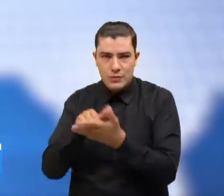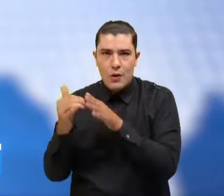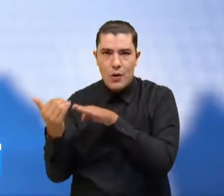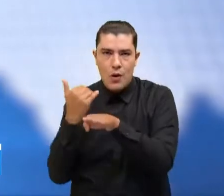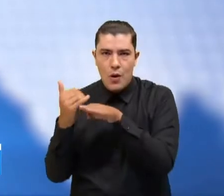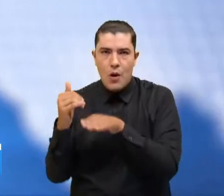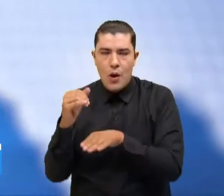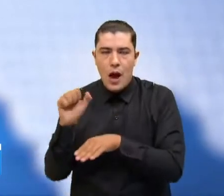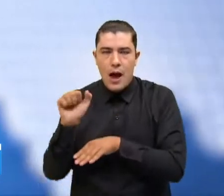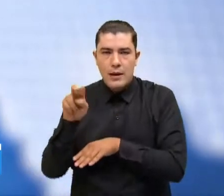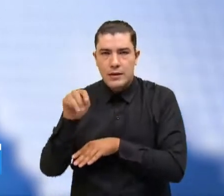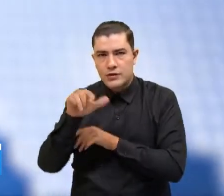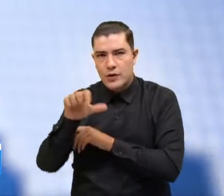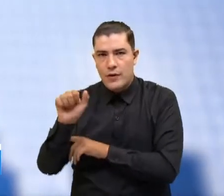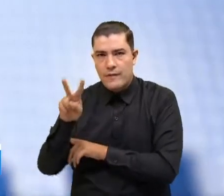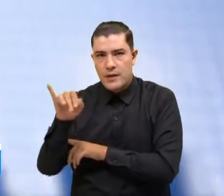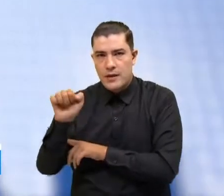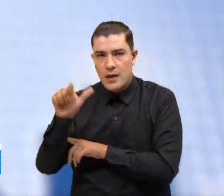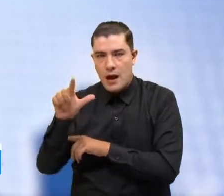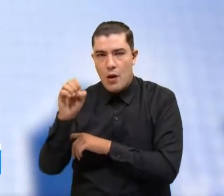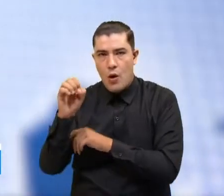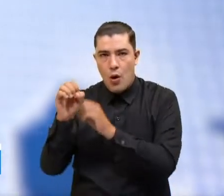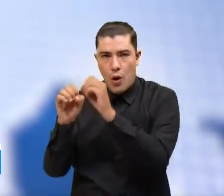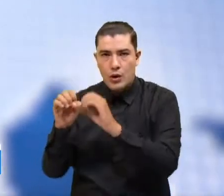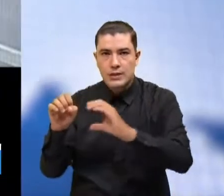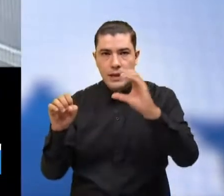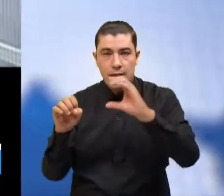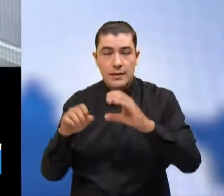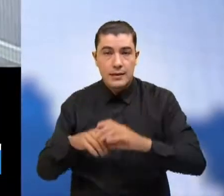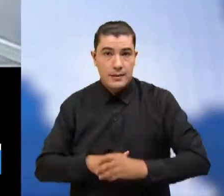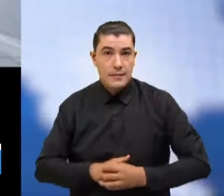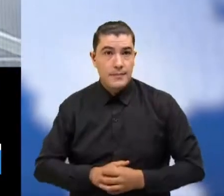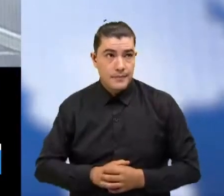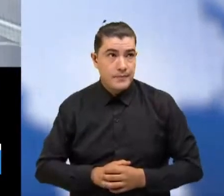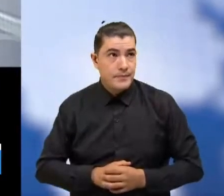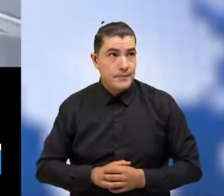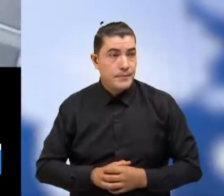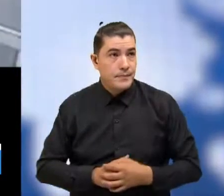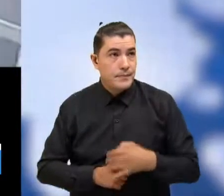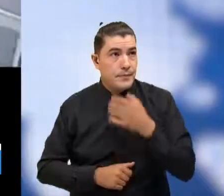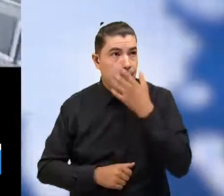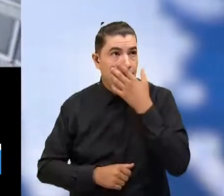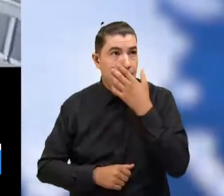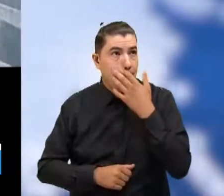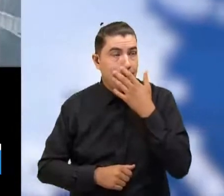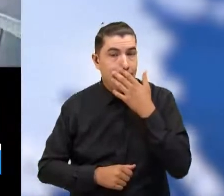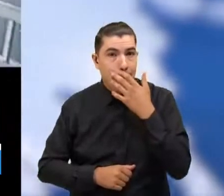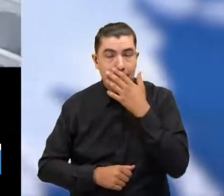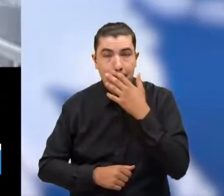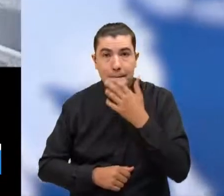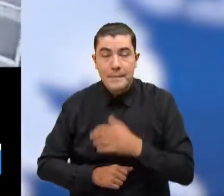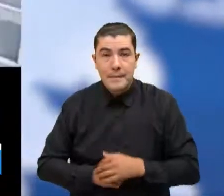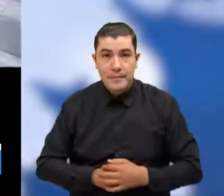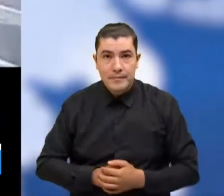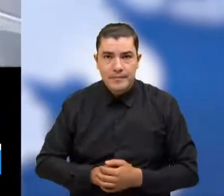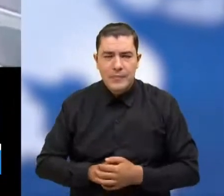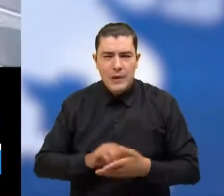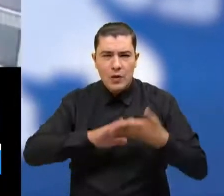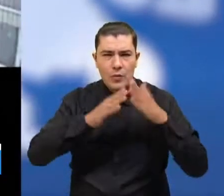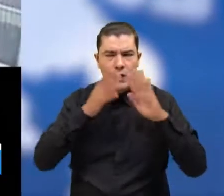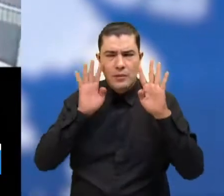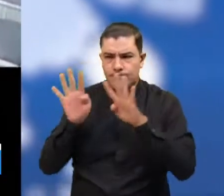conductores quienes desde diferentes ángulos e incluso desde cámaras de conjuntos residenciales captaron esta caravana esto es reiterativo en